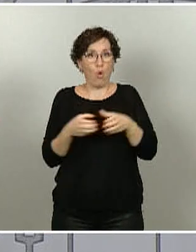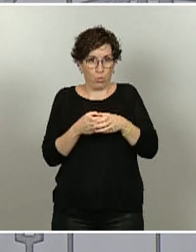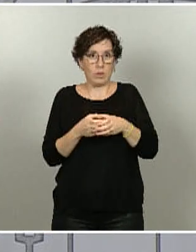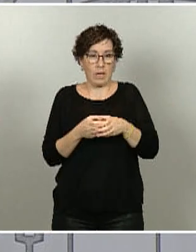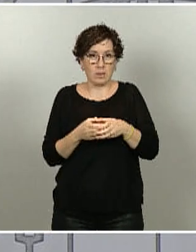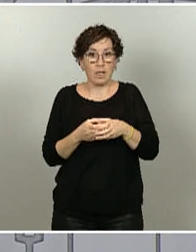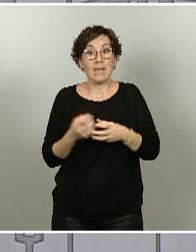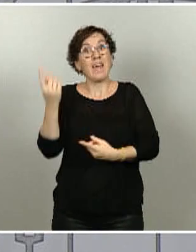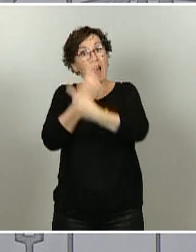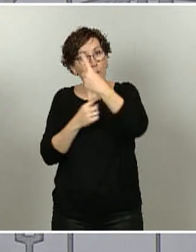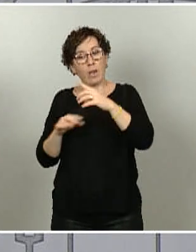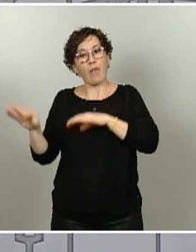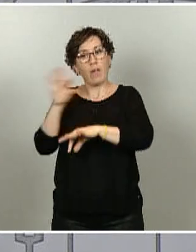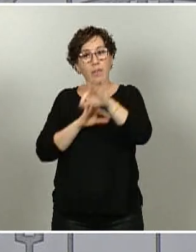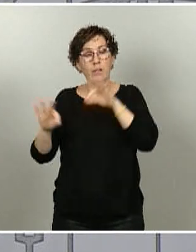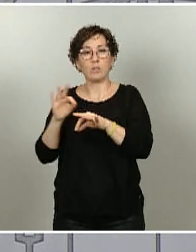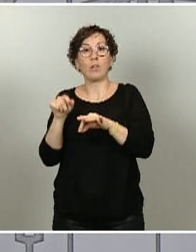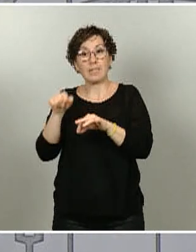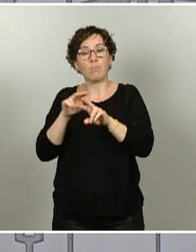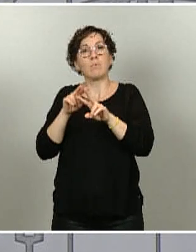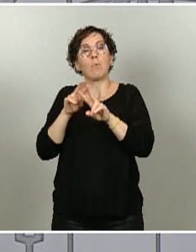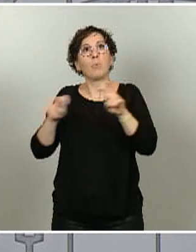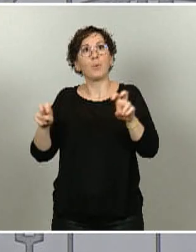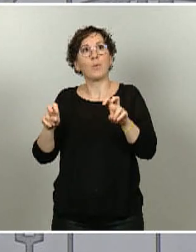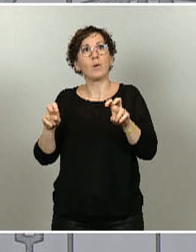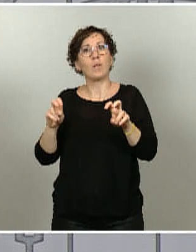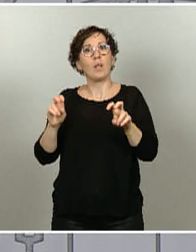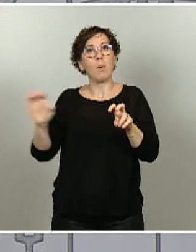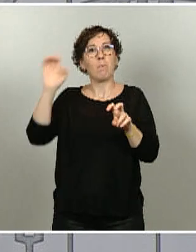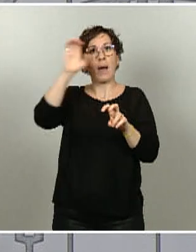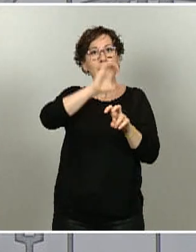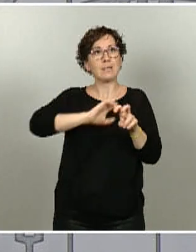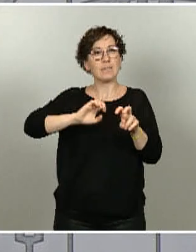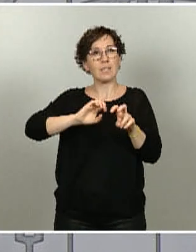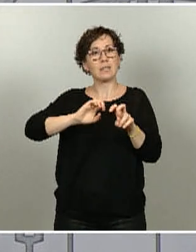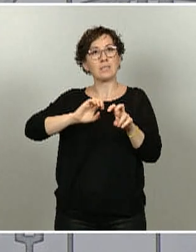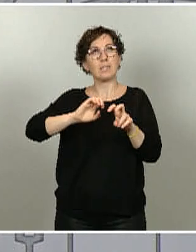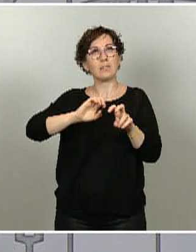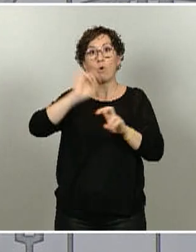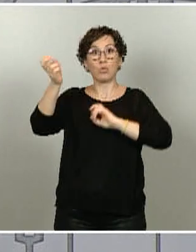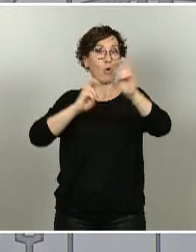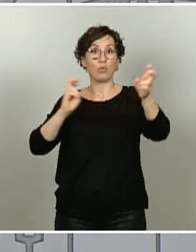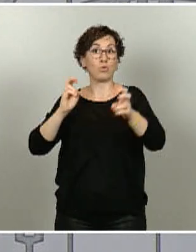porque no afectaban a los otros países cuando las aplicabas a nivel individual, otras se dejaban a la libre decisión de los